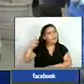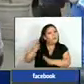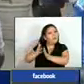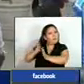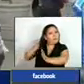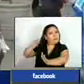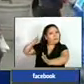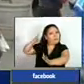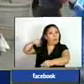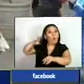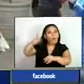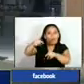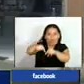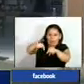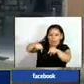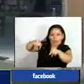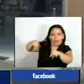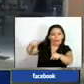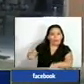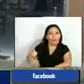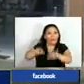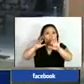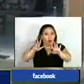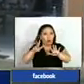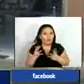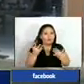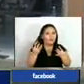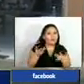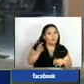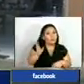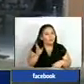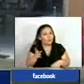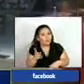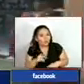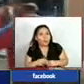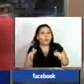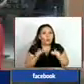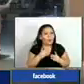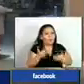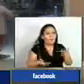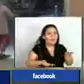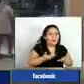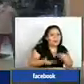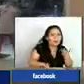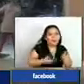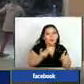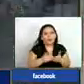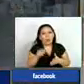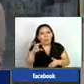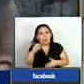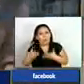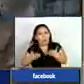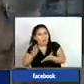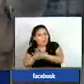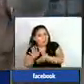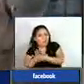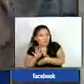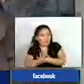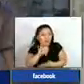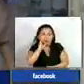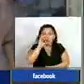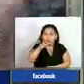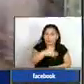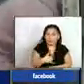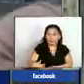ocho cuadras en las principales paradas del transporte público y afuera de los grandes mercados de alimentos y centros comerciales. El presidente